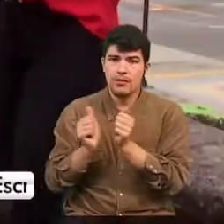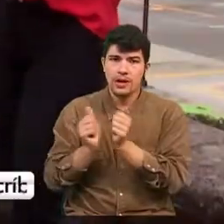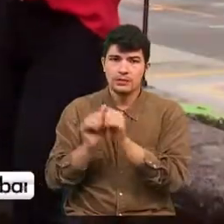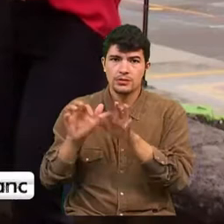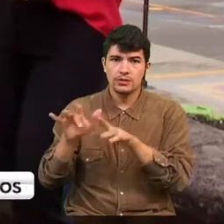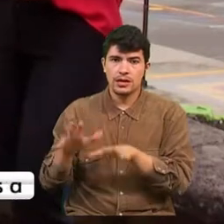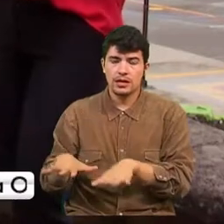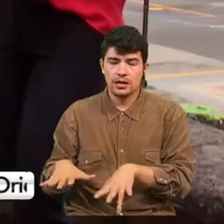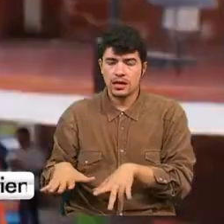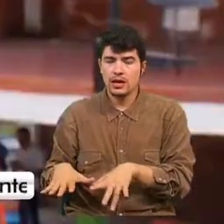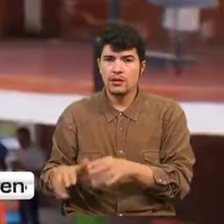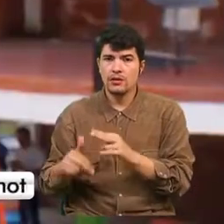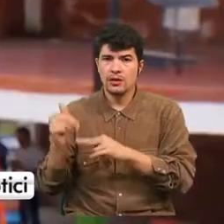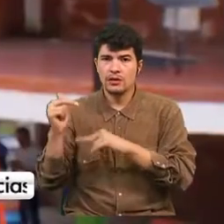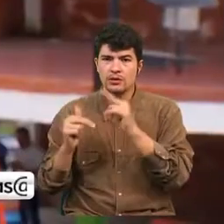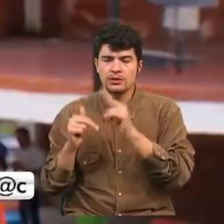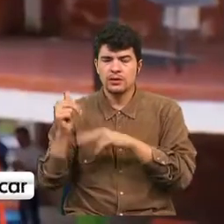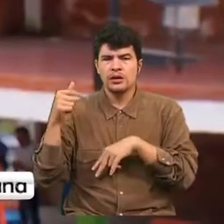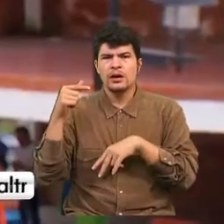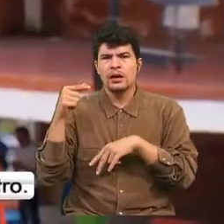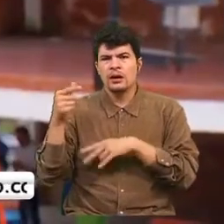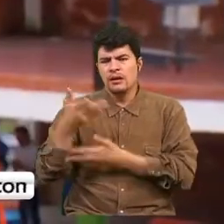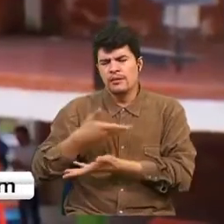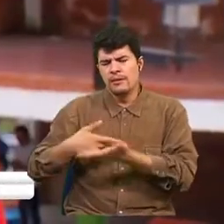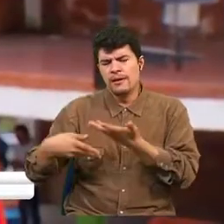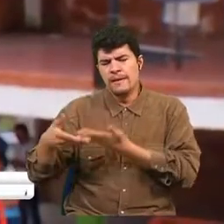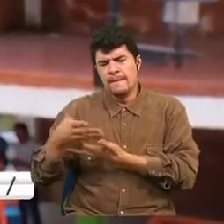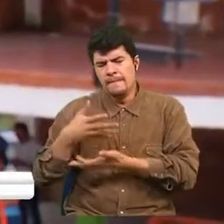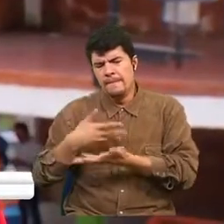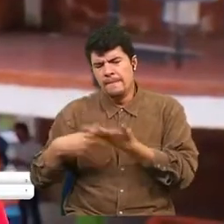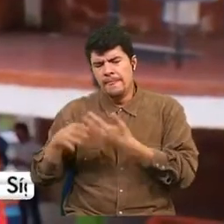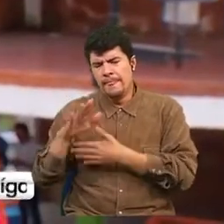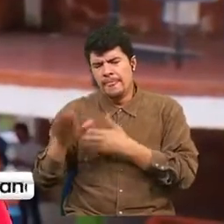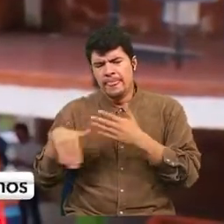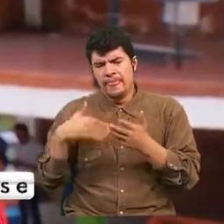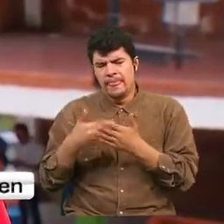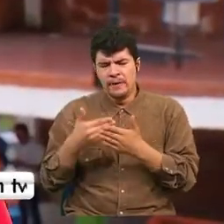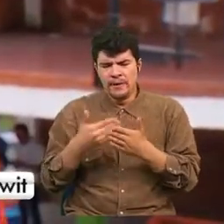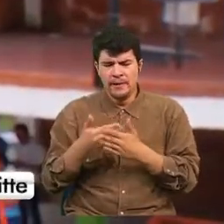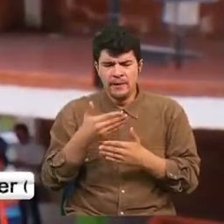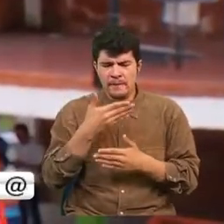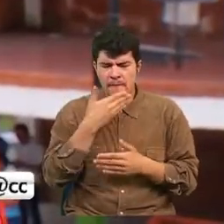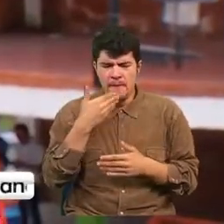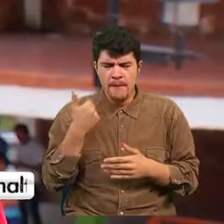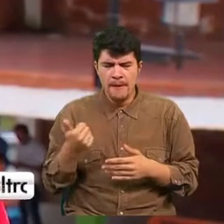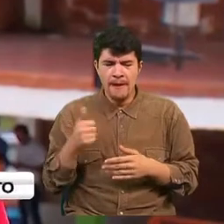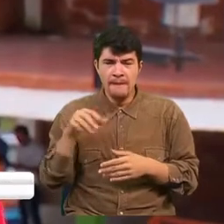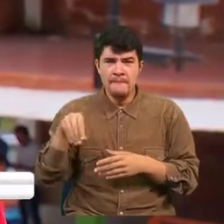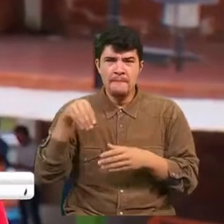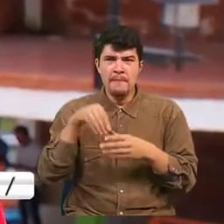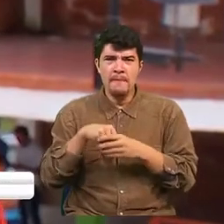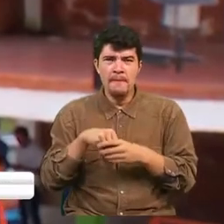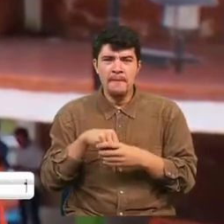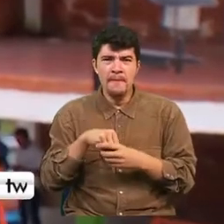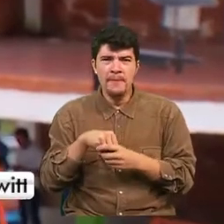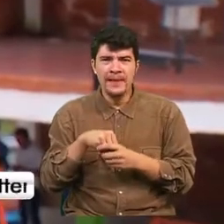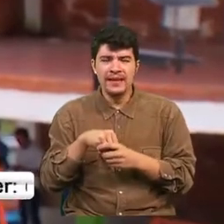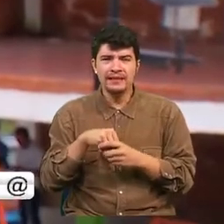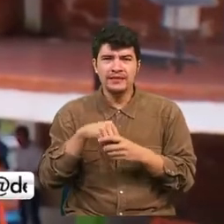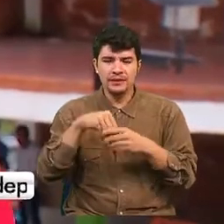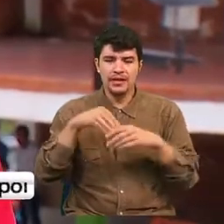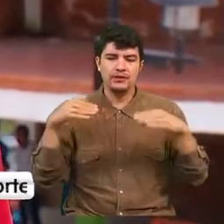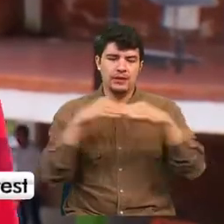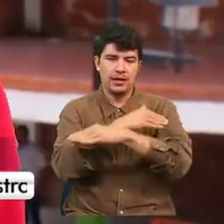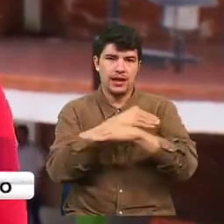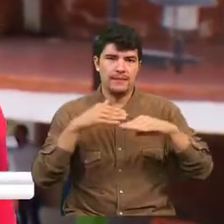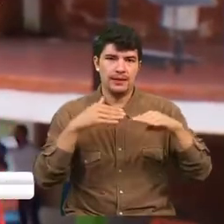Infraestructura, hablando de todas estas los mejoramientos que se lleva a cabo en la malla vial, que es